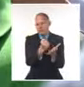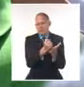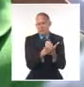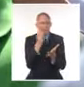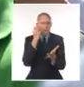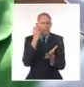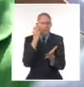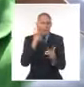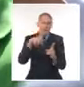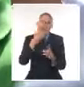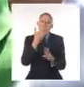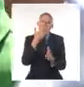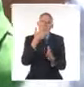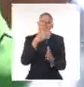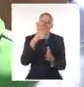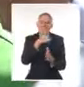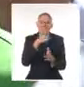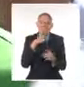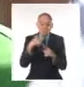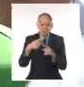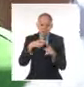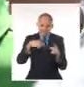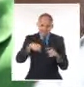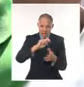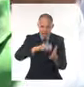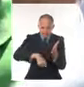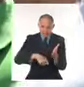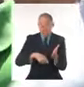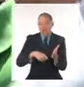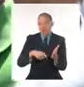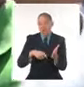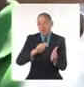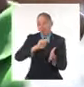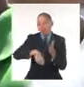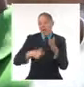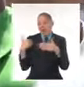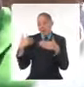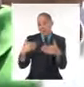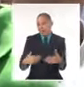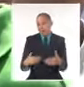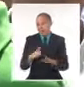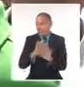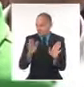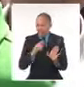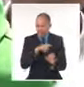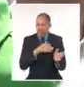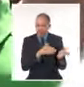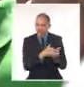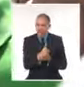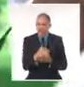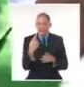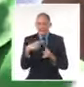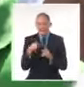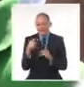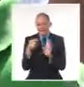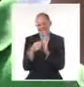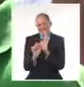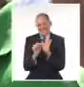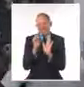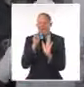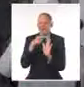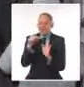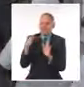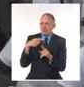eso hoy no se ha podido firmar todavía, porque aunque está ejecutado al 100%, hay inconformidades con el proveedor, que es